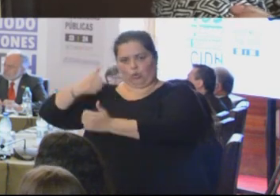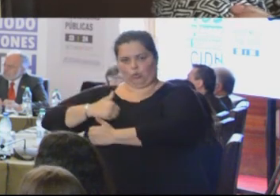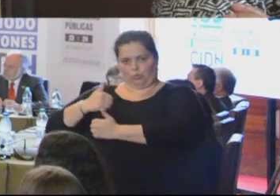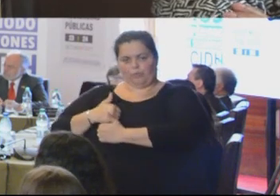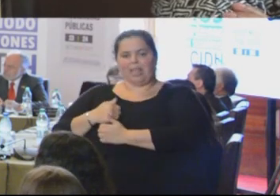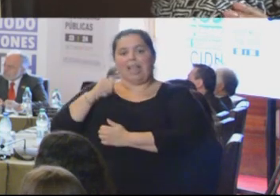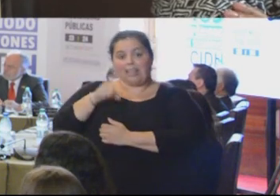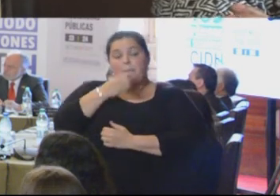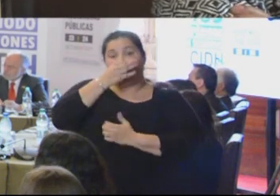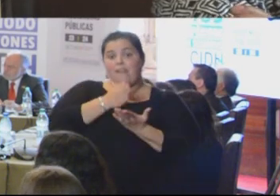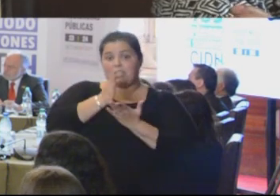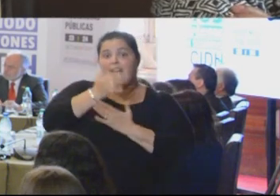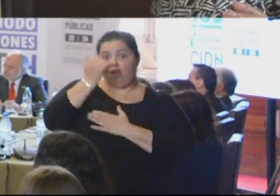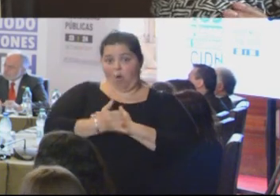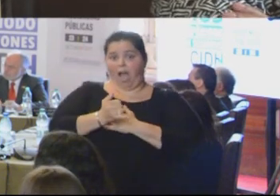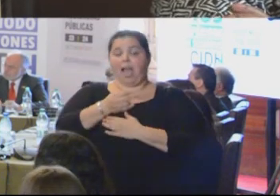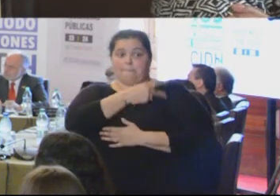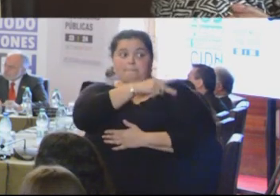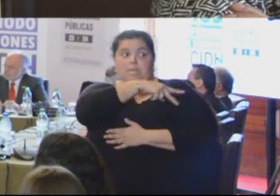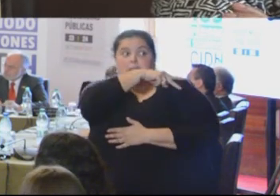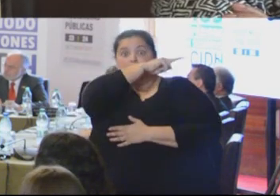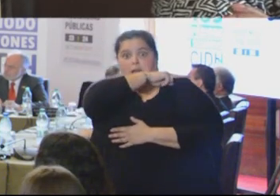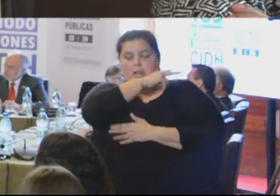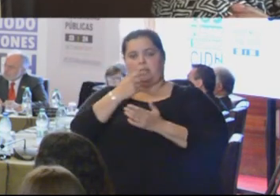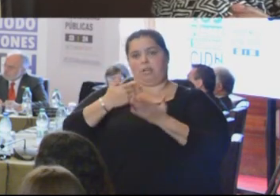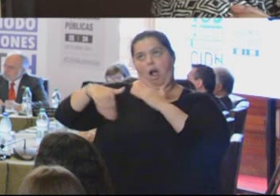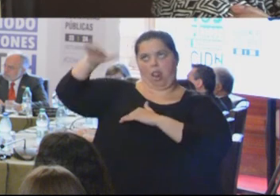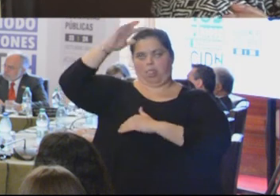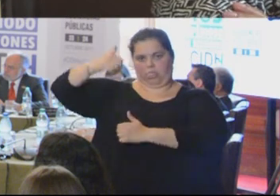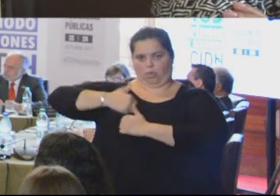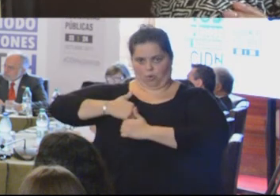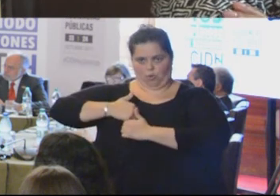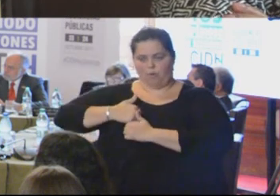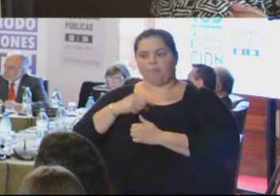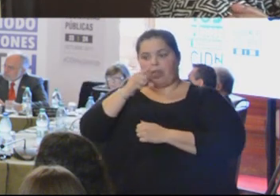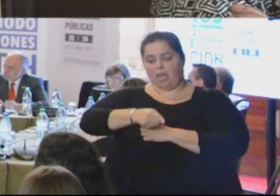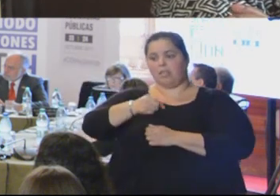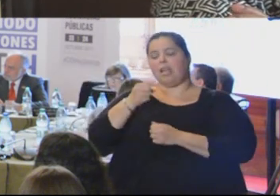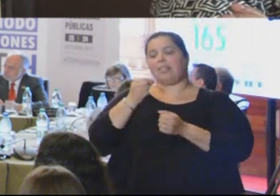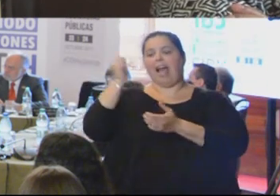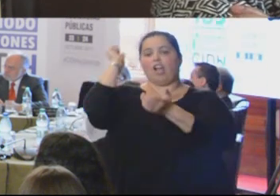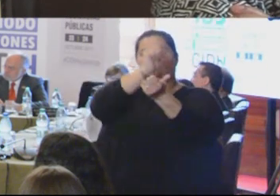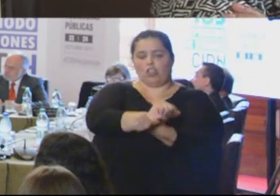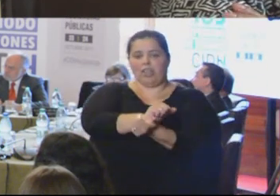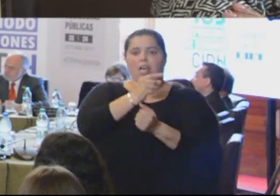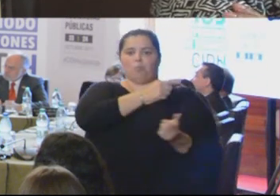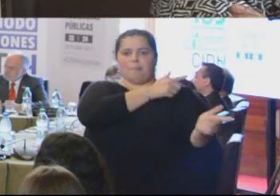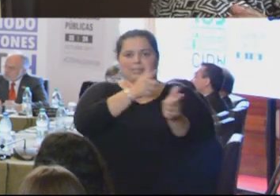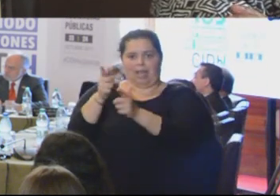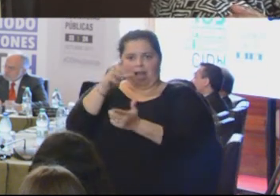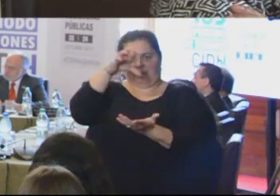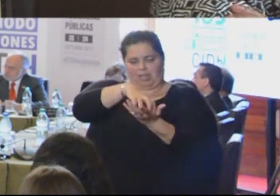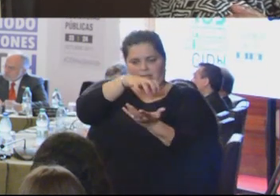militares de alto rango como el general jaime humberto uscátegui condenado por la masacre de mapiripán el general rito alejo del río